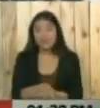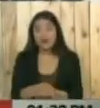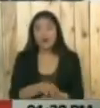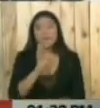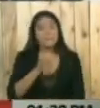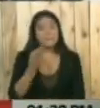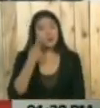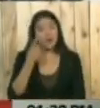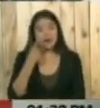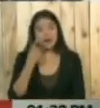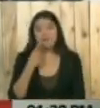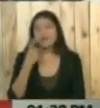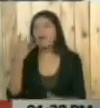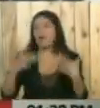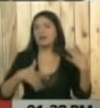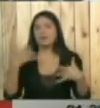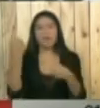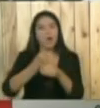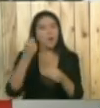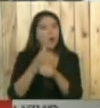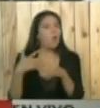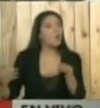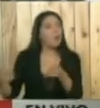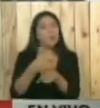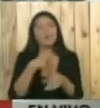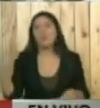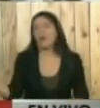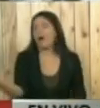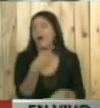tiene que incorporarse a las actividades de gobierno, a todas.